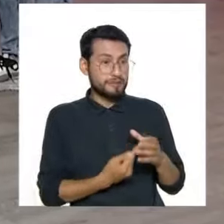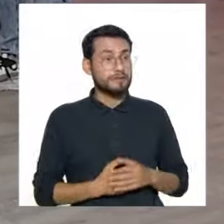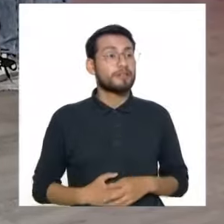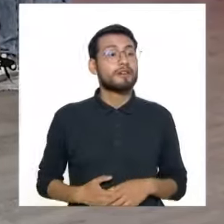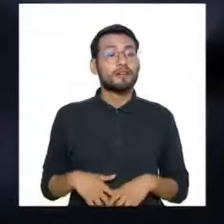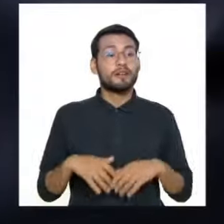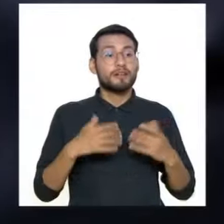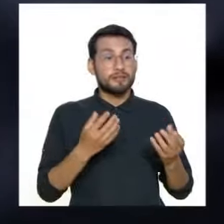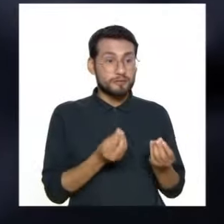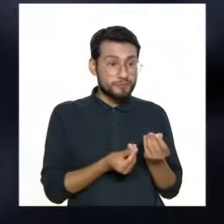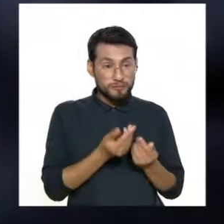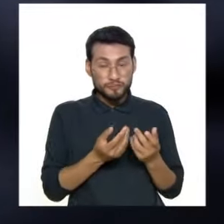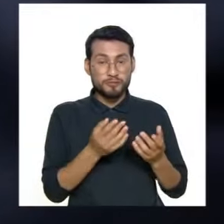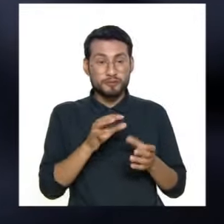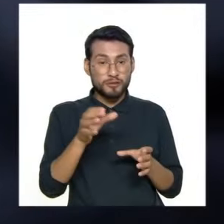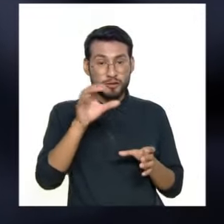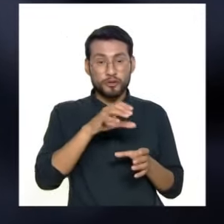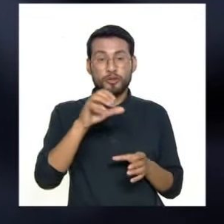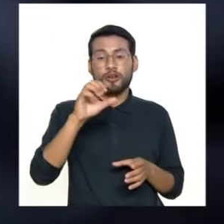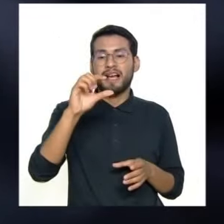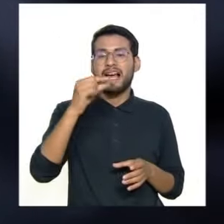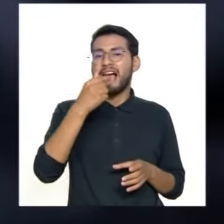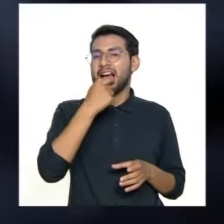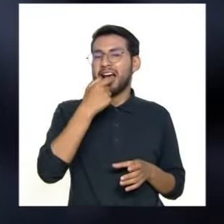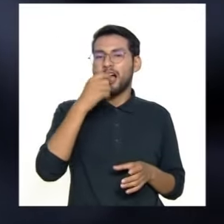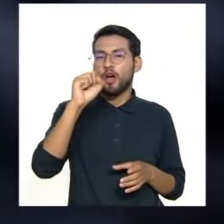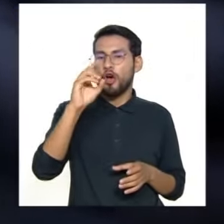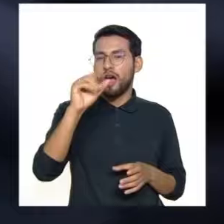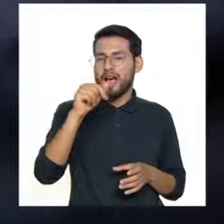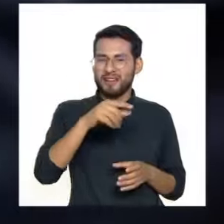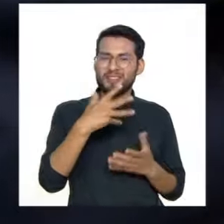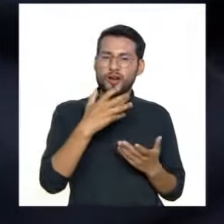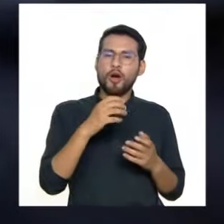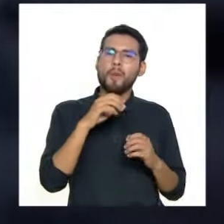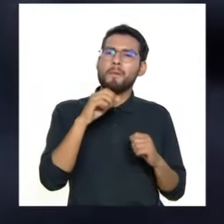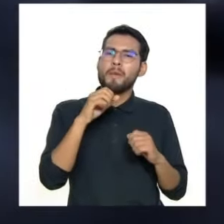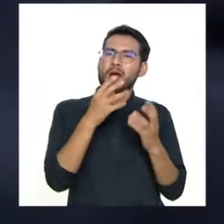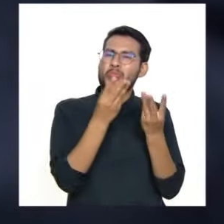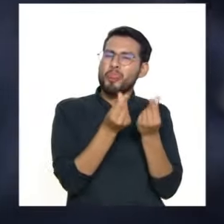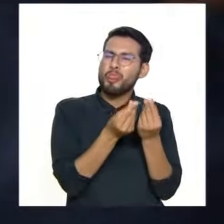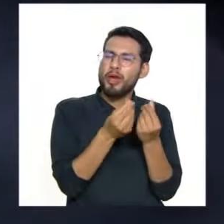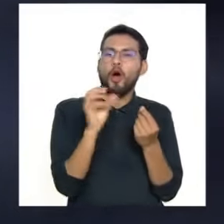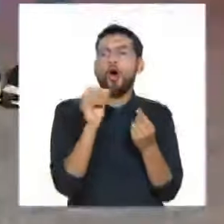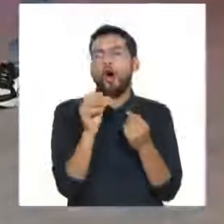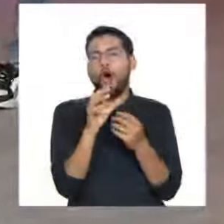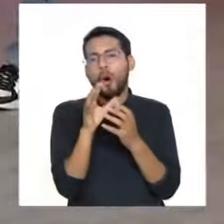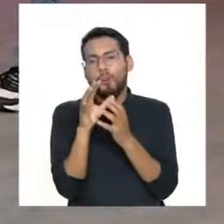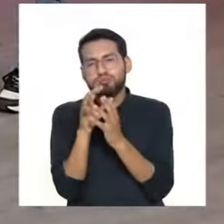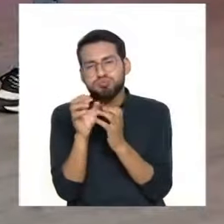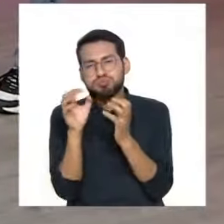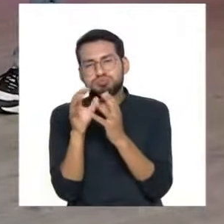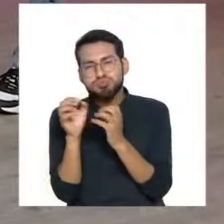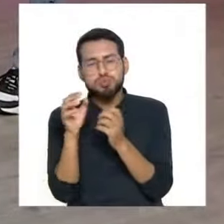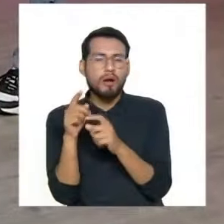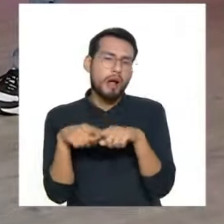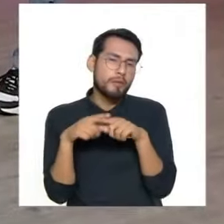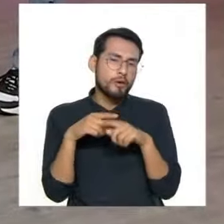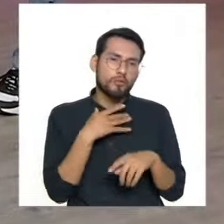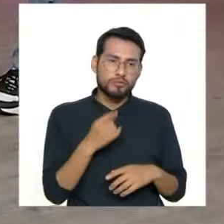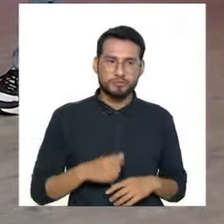DEA para que espese eso ya va depender de ti si te gusta bien espeso si te gusta un poco más cremoso cómo te